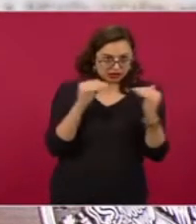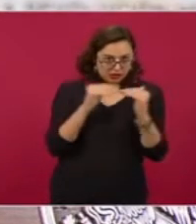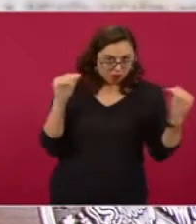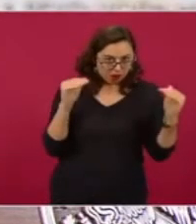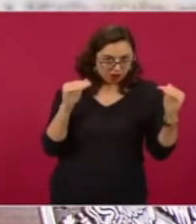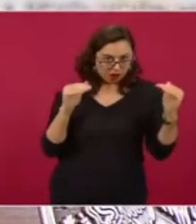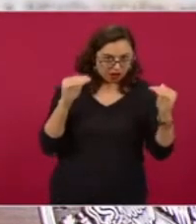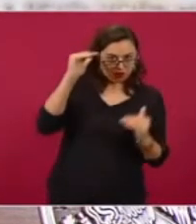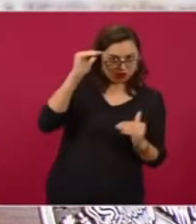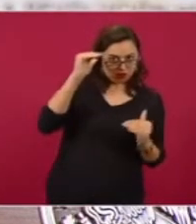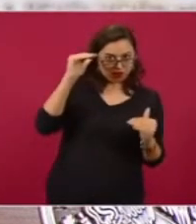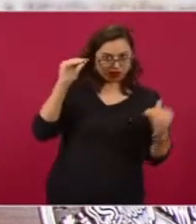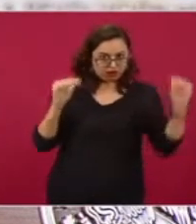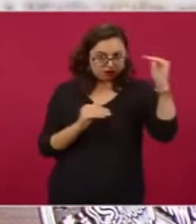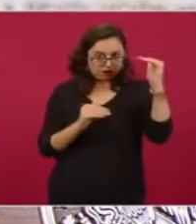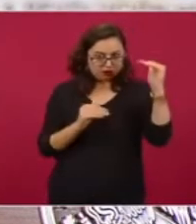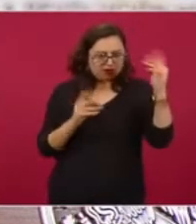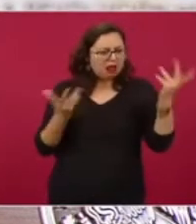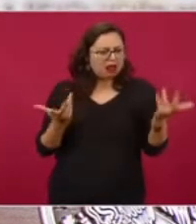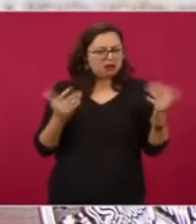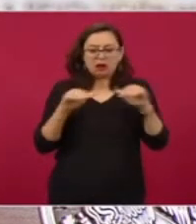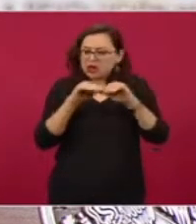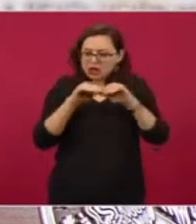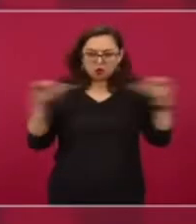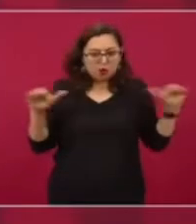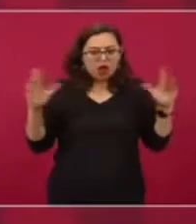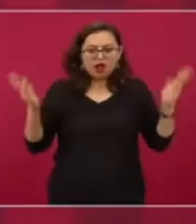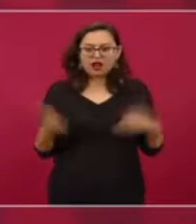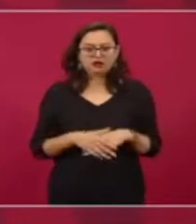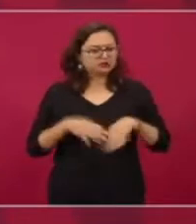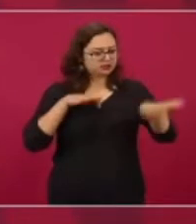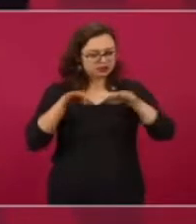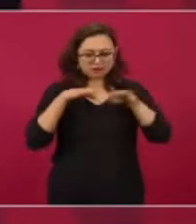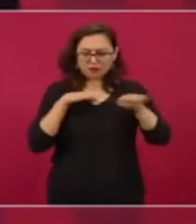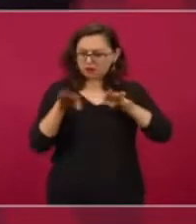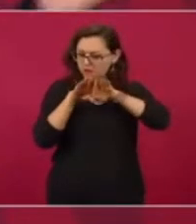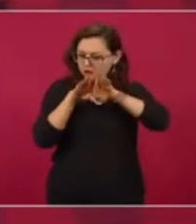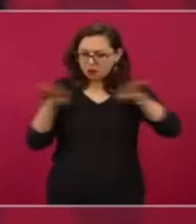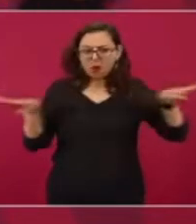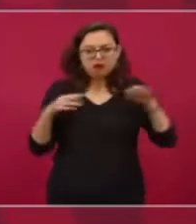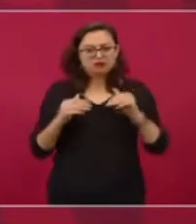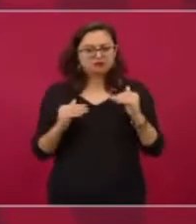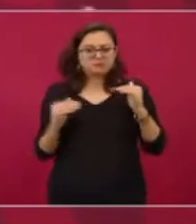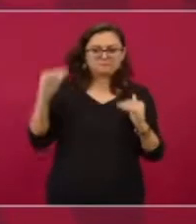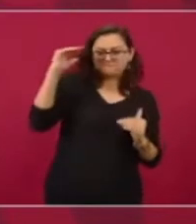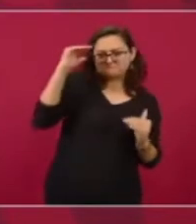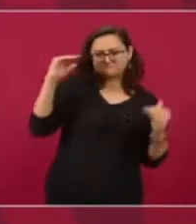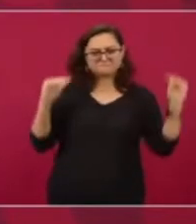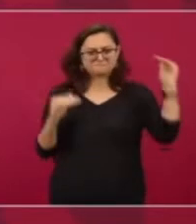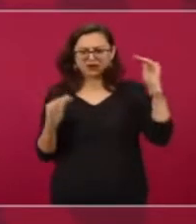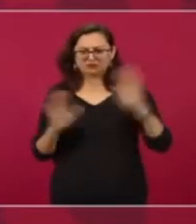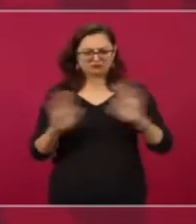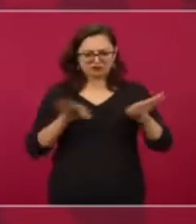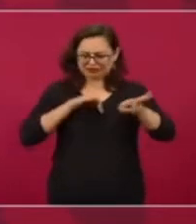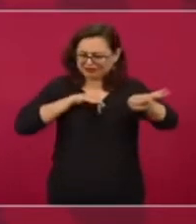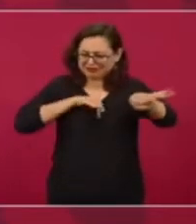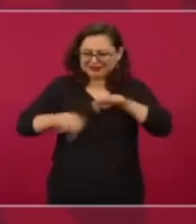no trabajamos igual no hablemos de quien trabaja más